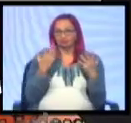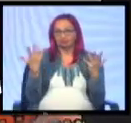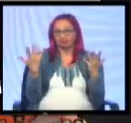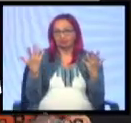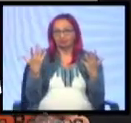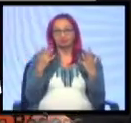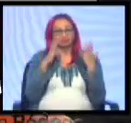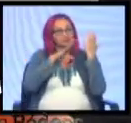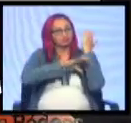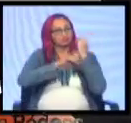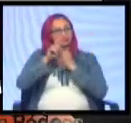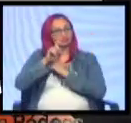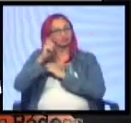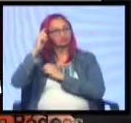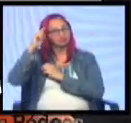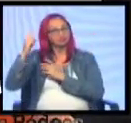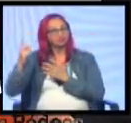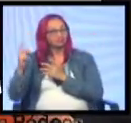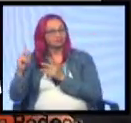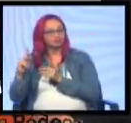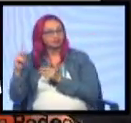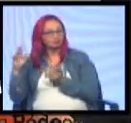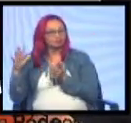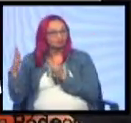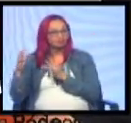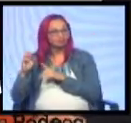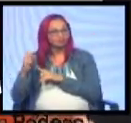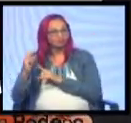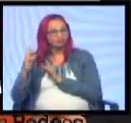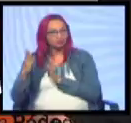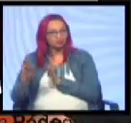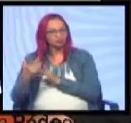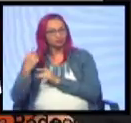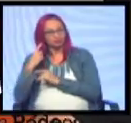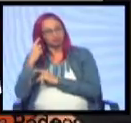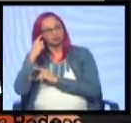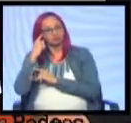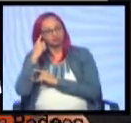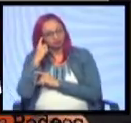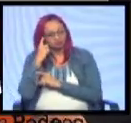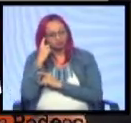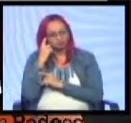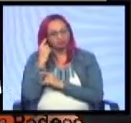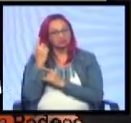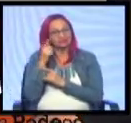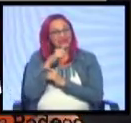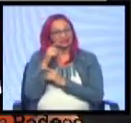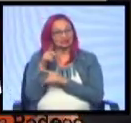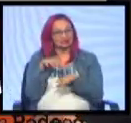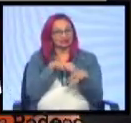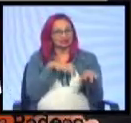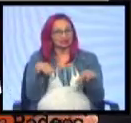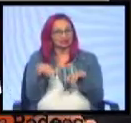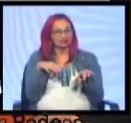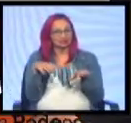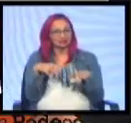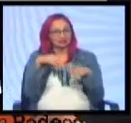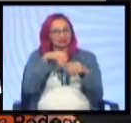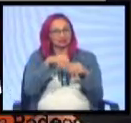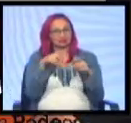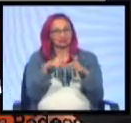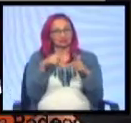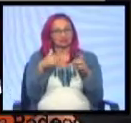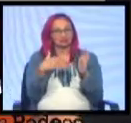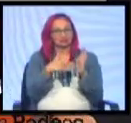Pero que son penas necesarias para que la sociedad costarricense se concientice de que estas actividades causan un